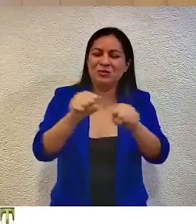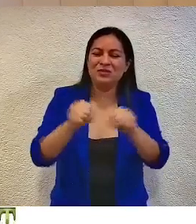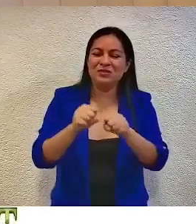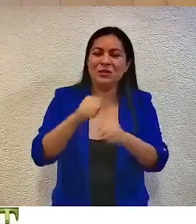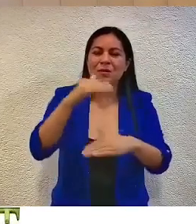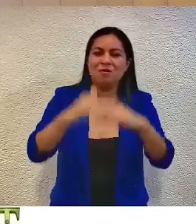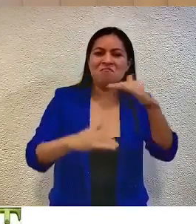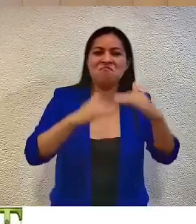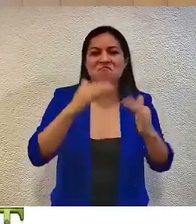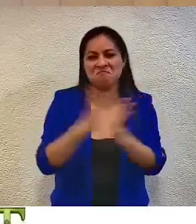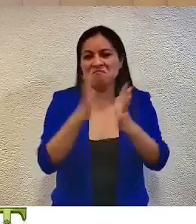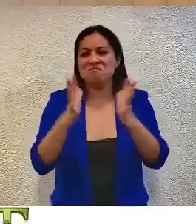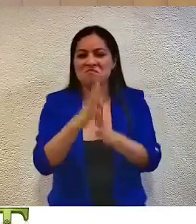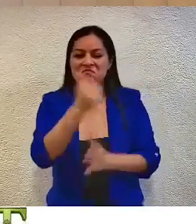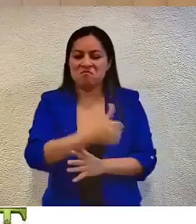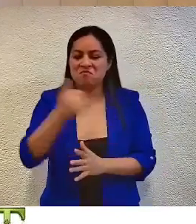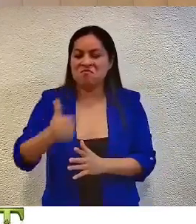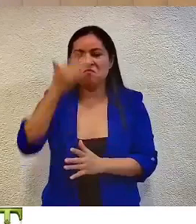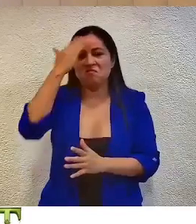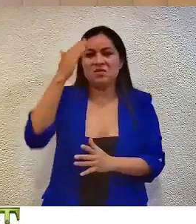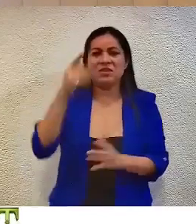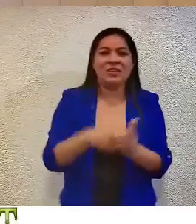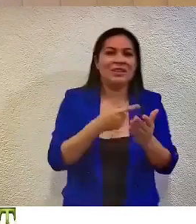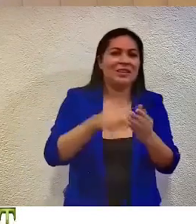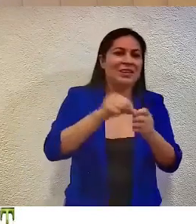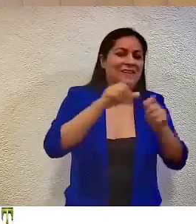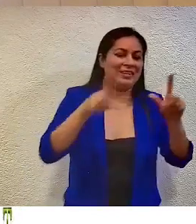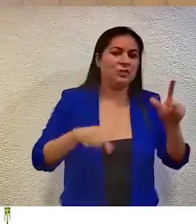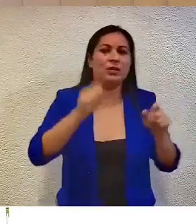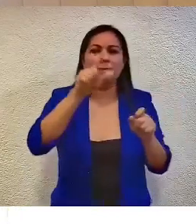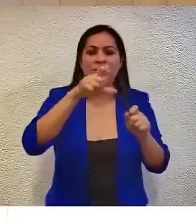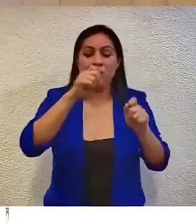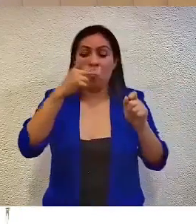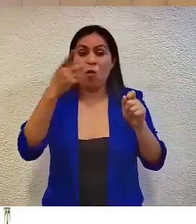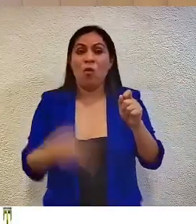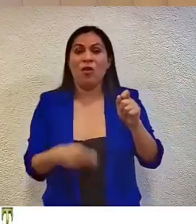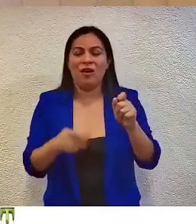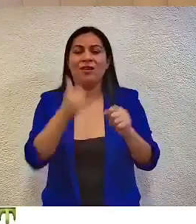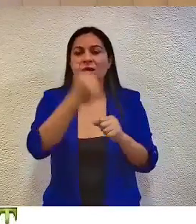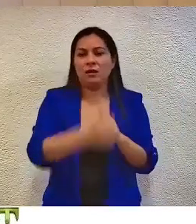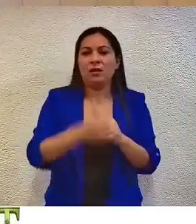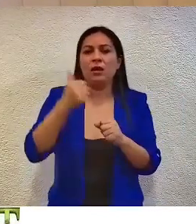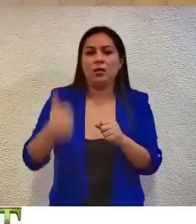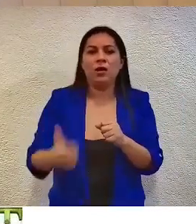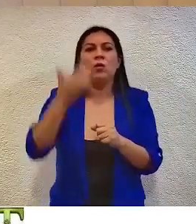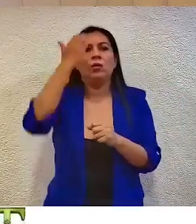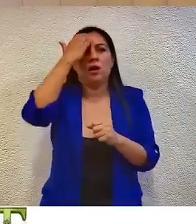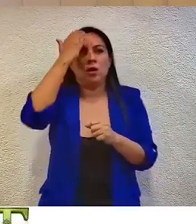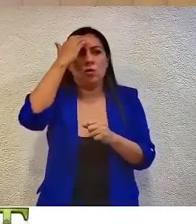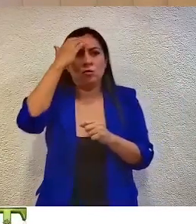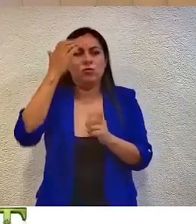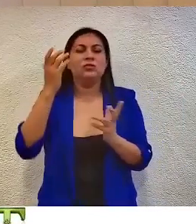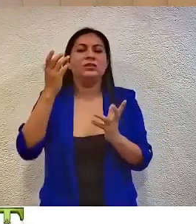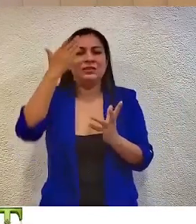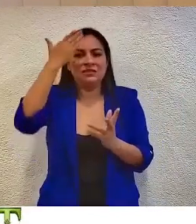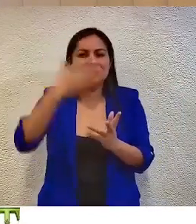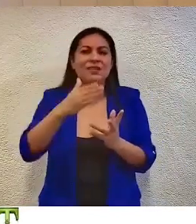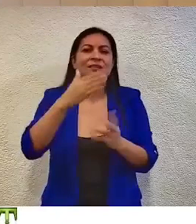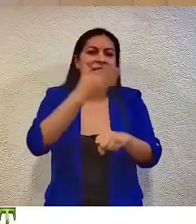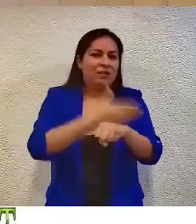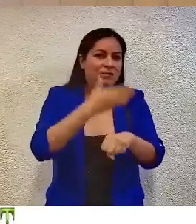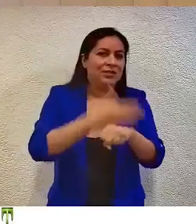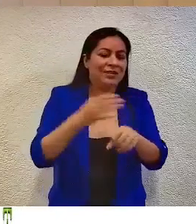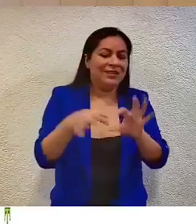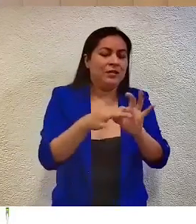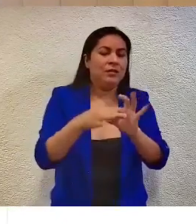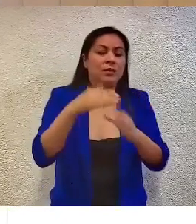competencias entre las autoridades electorales nacionales y locales, en el que cada una conoce, en principio, de las infracciones vinculadas